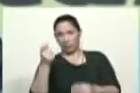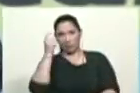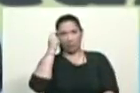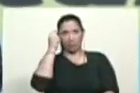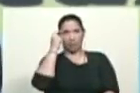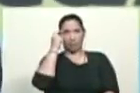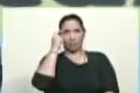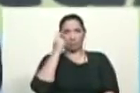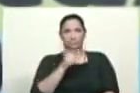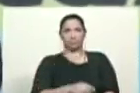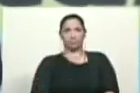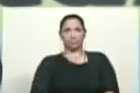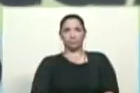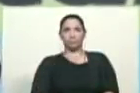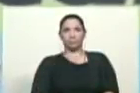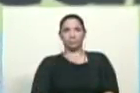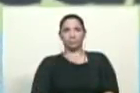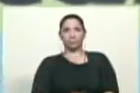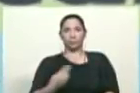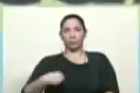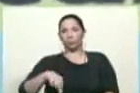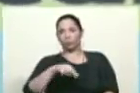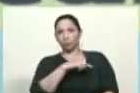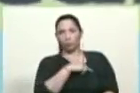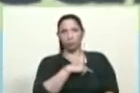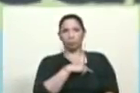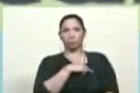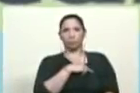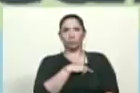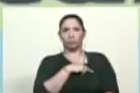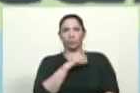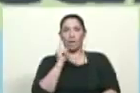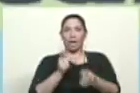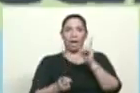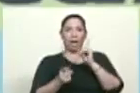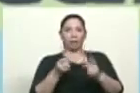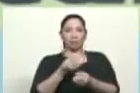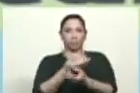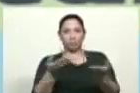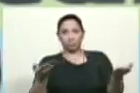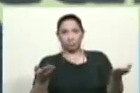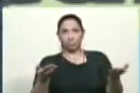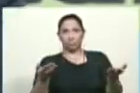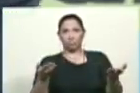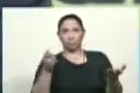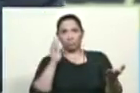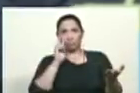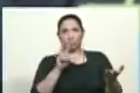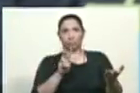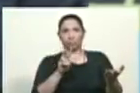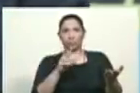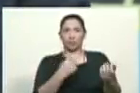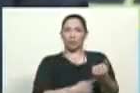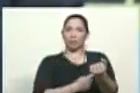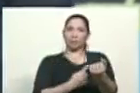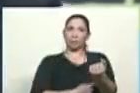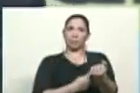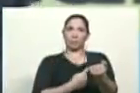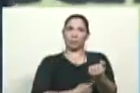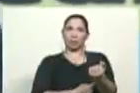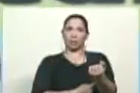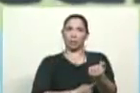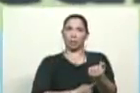esta época. Nosotros estamos llegando, algunos de ustedes estuvieron allí, de la hermana República de